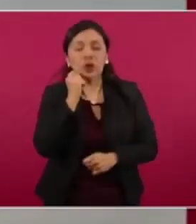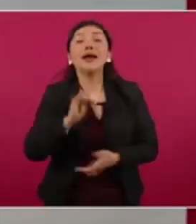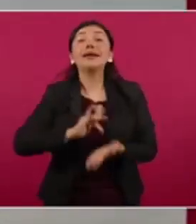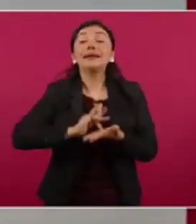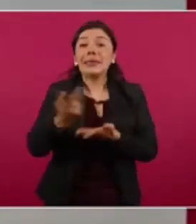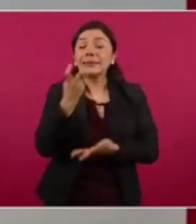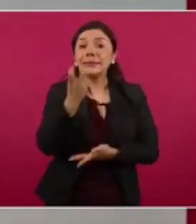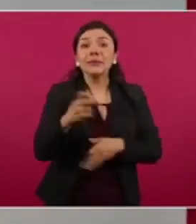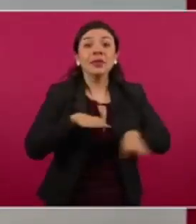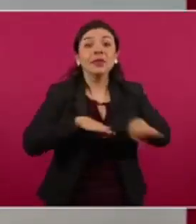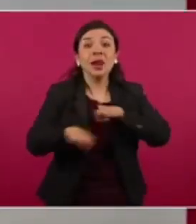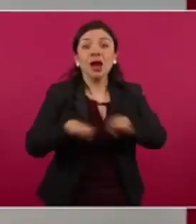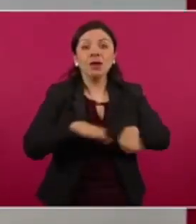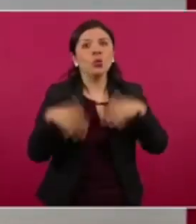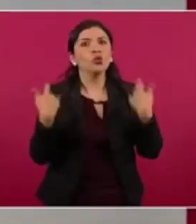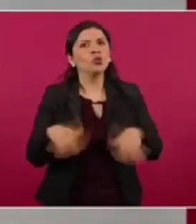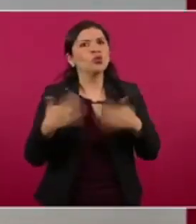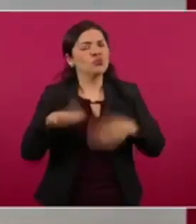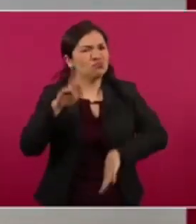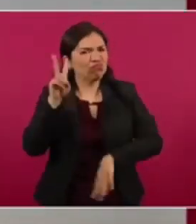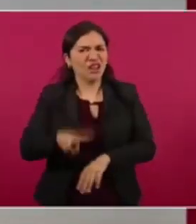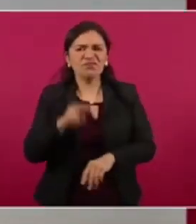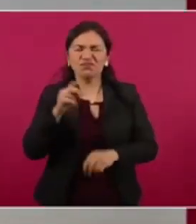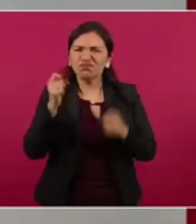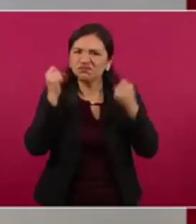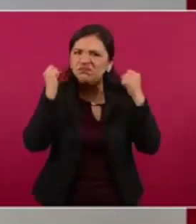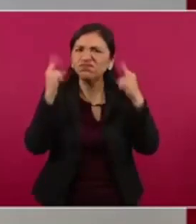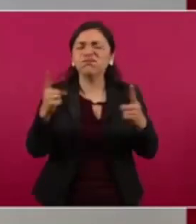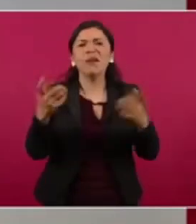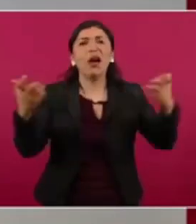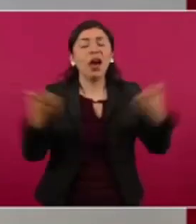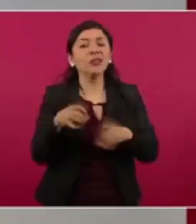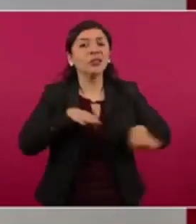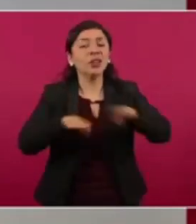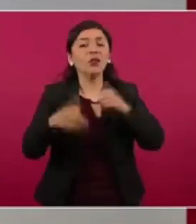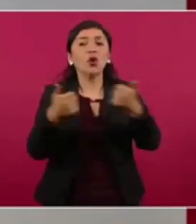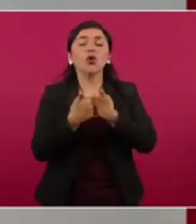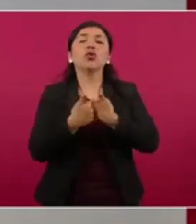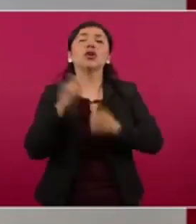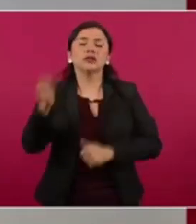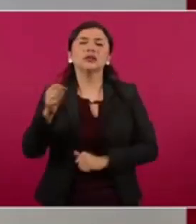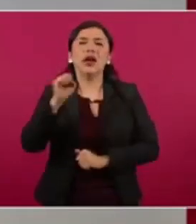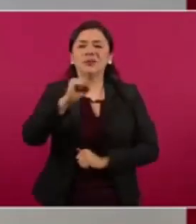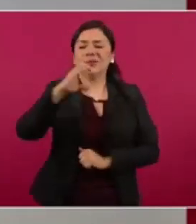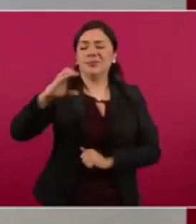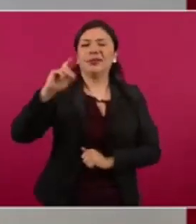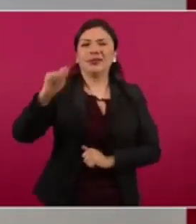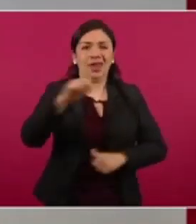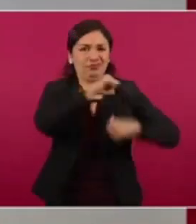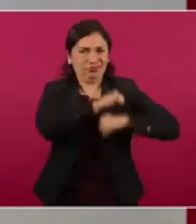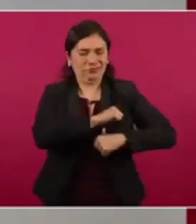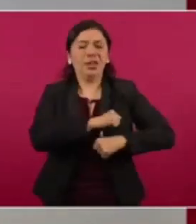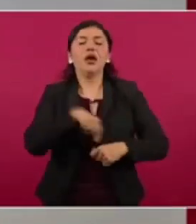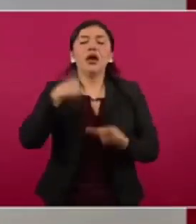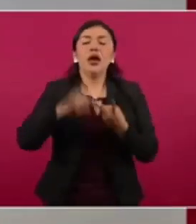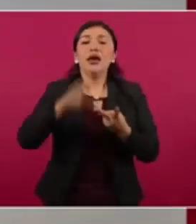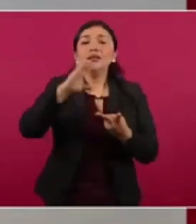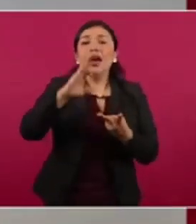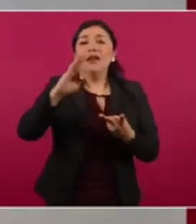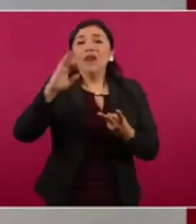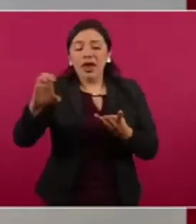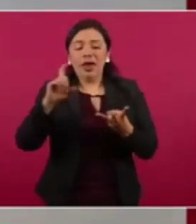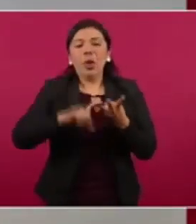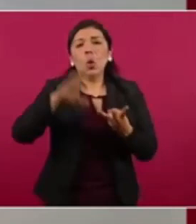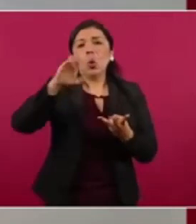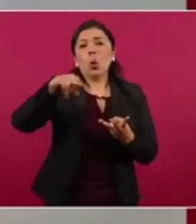al trabajo tan extraordinario que ha realizado la Secretaría de Comunicaciones y Transportes, CFE y Conagua,